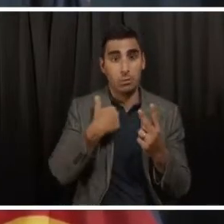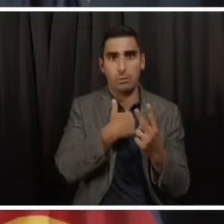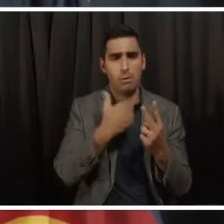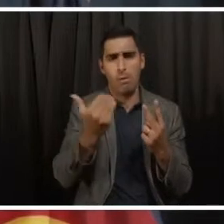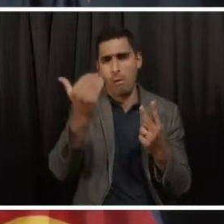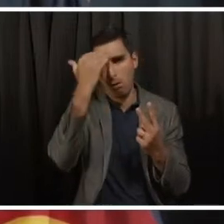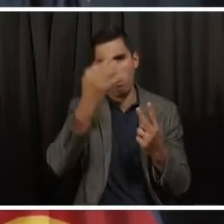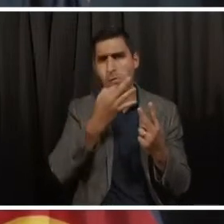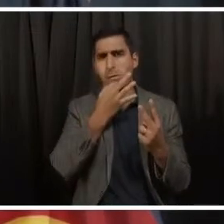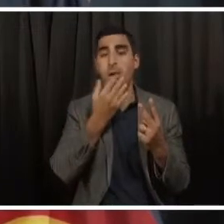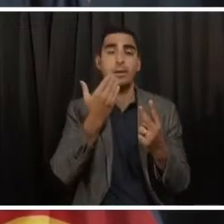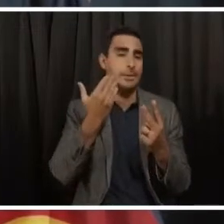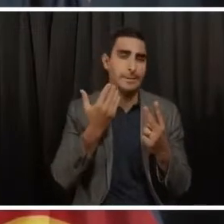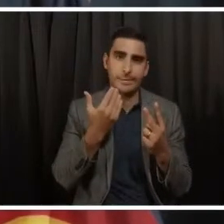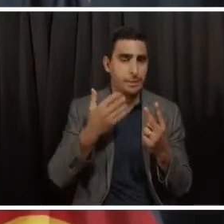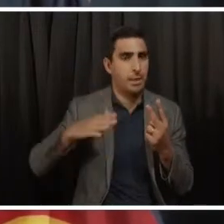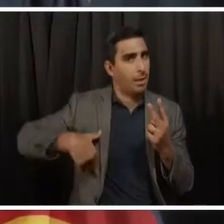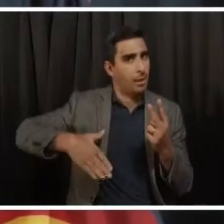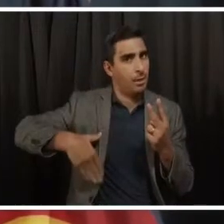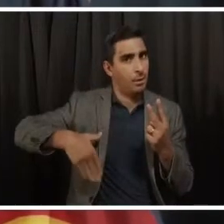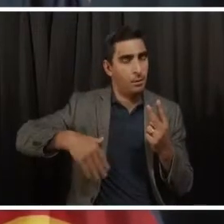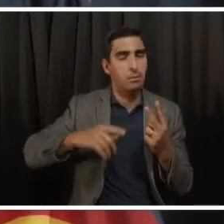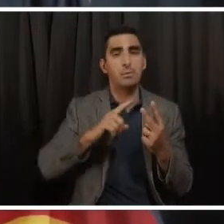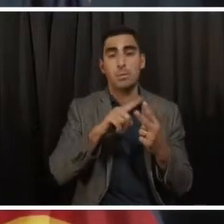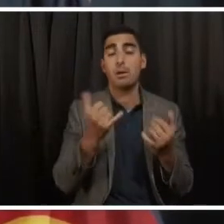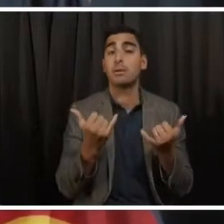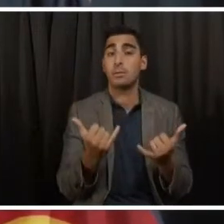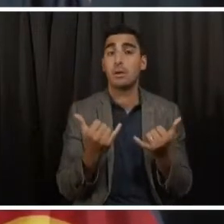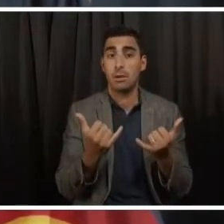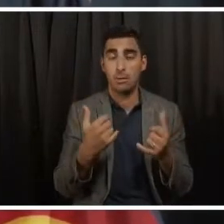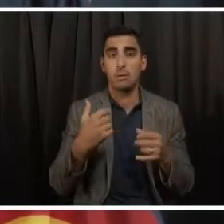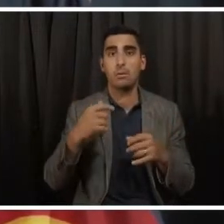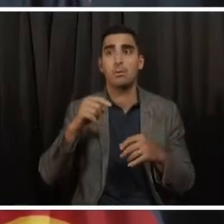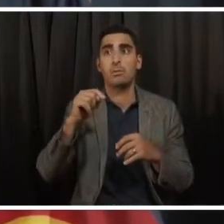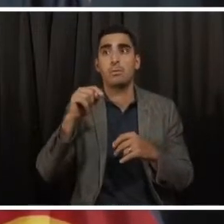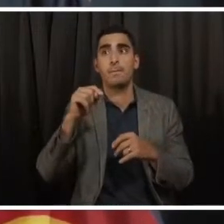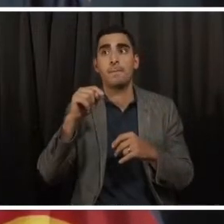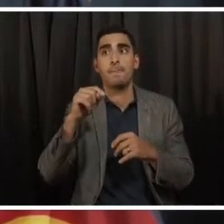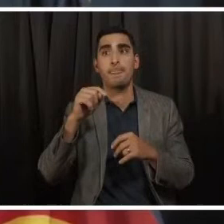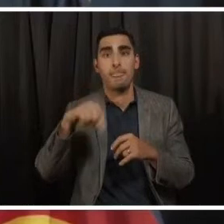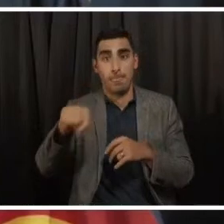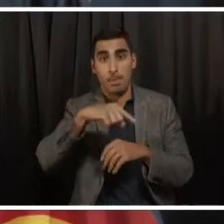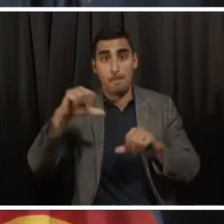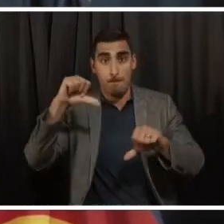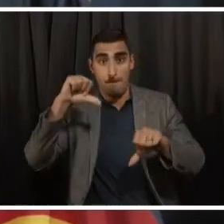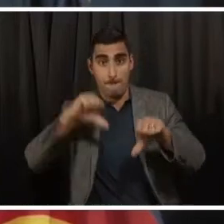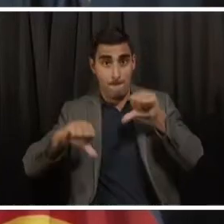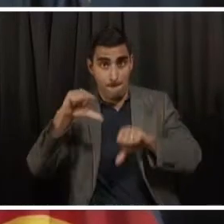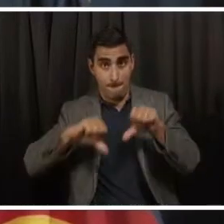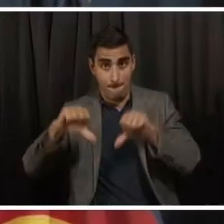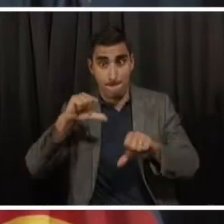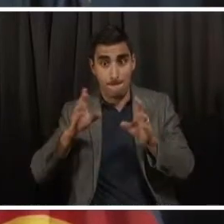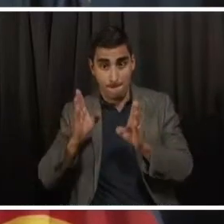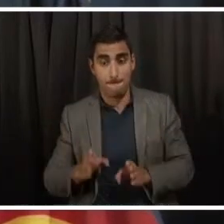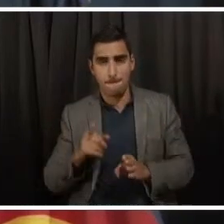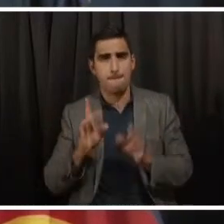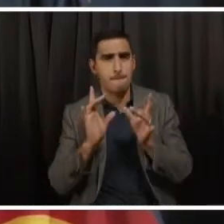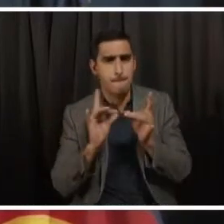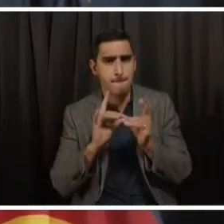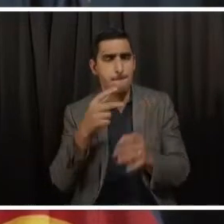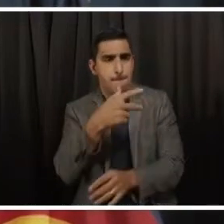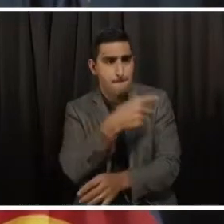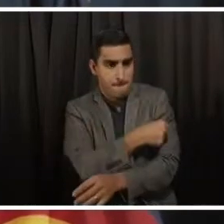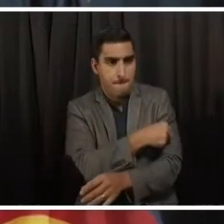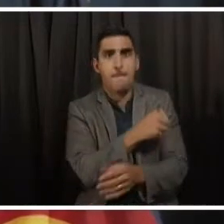pero ahora mismo los cientistas creen que los vacunos están